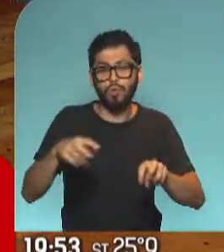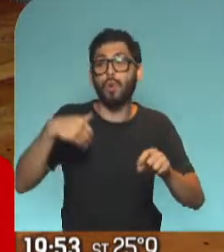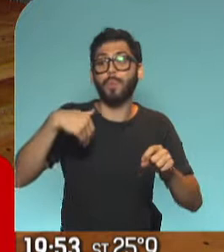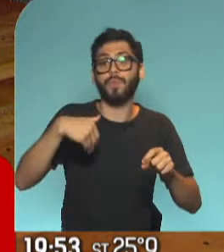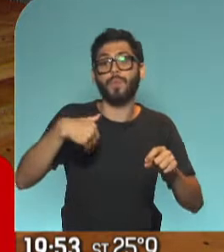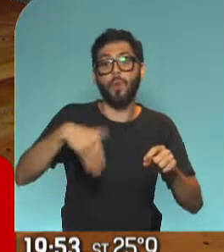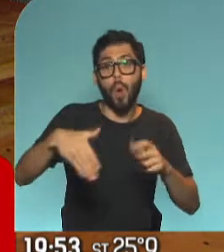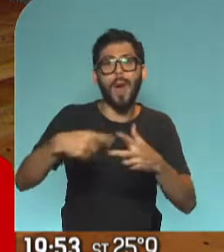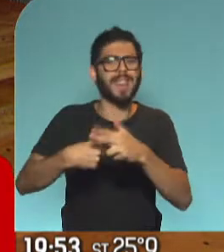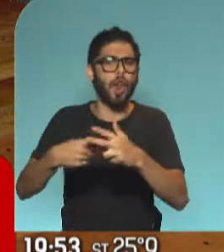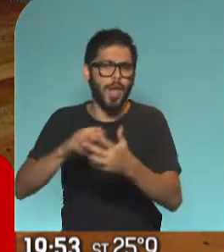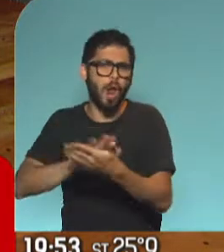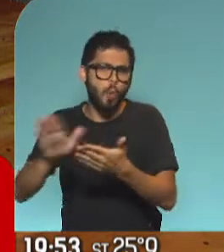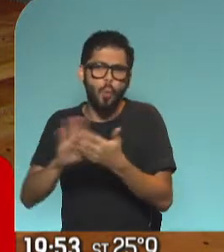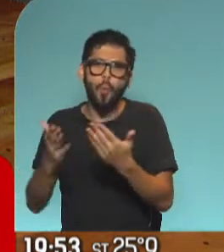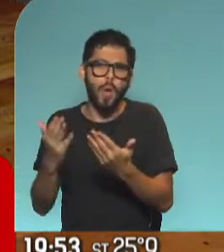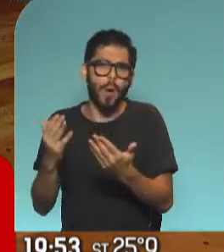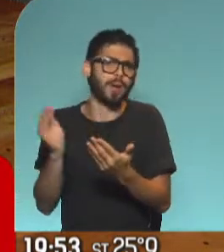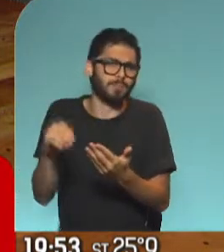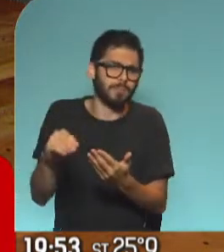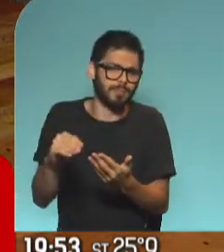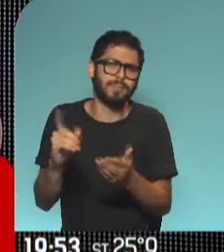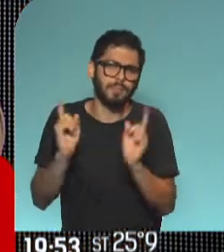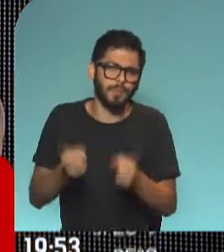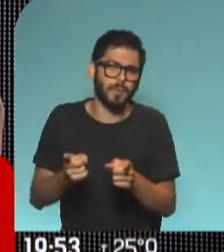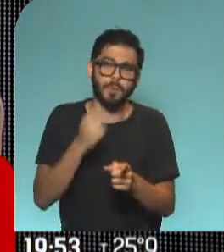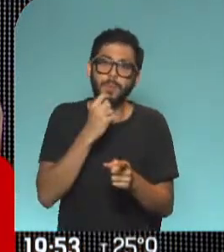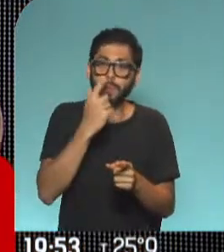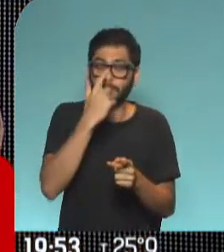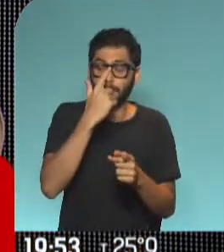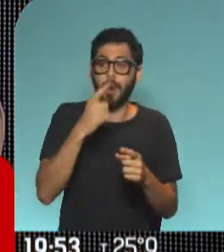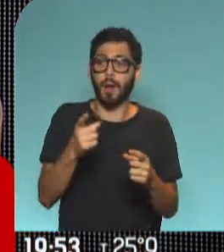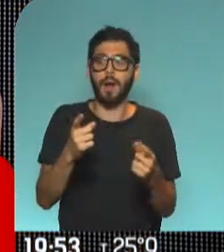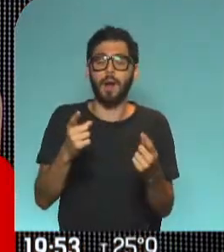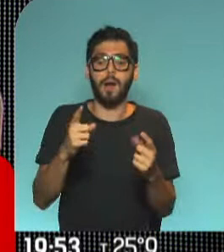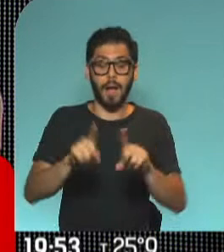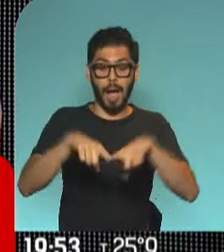otros recursos tecnológicos para poder asegurar que el aire que se respira